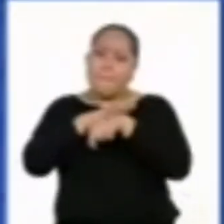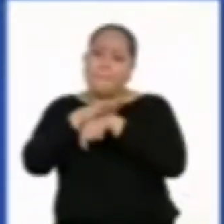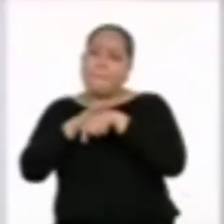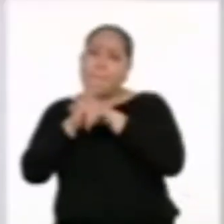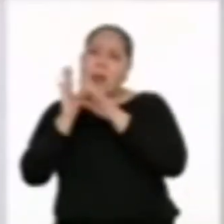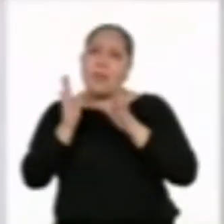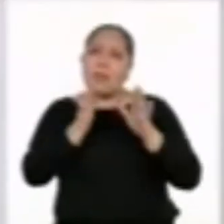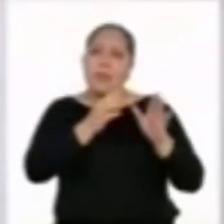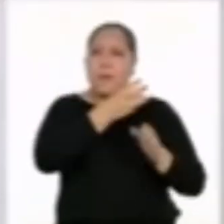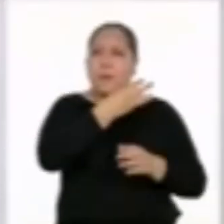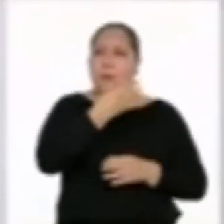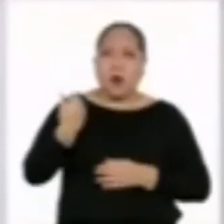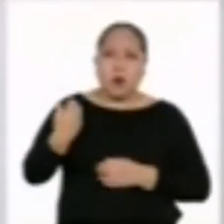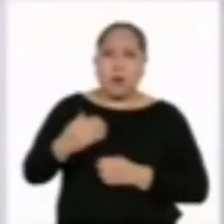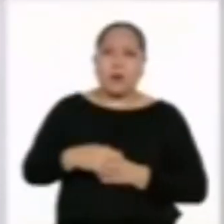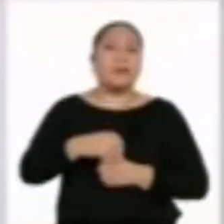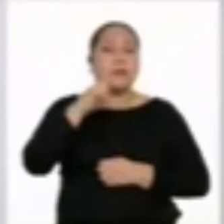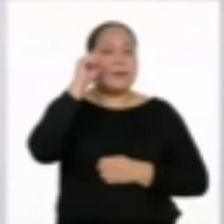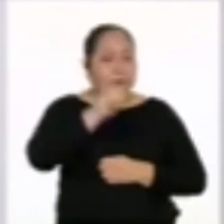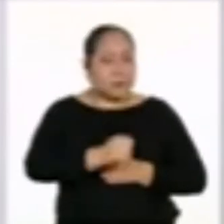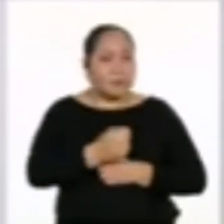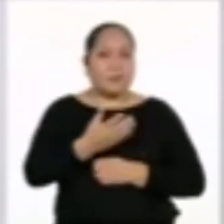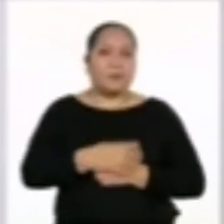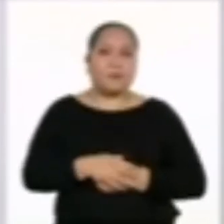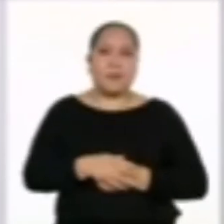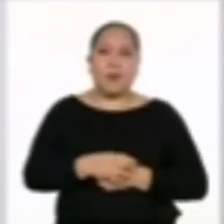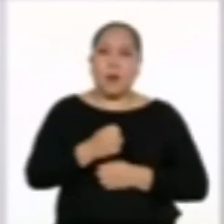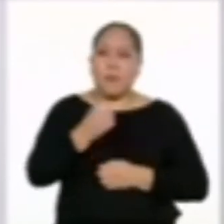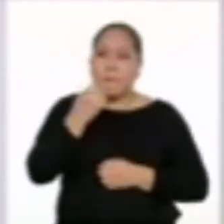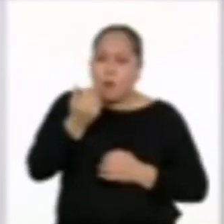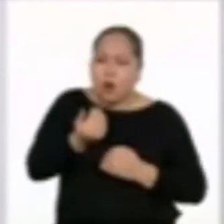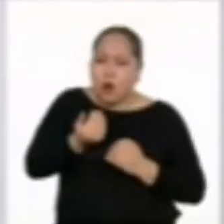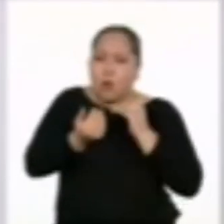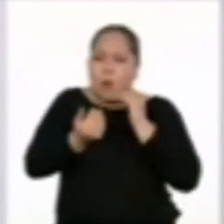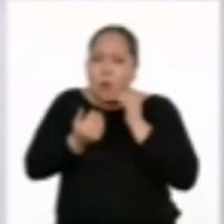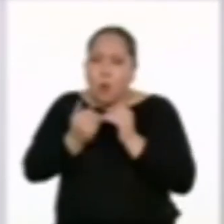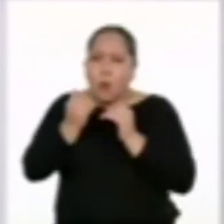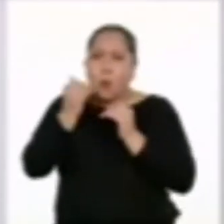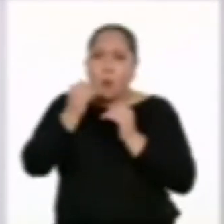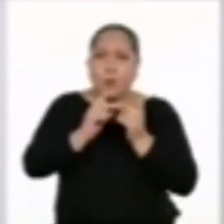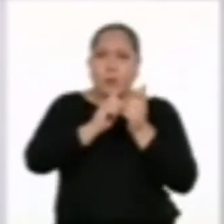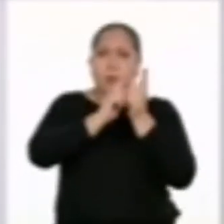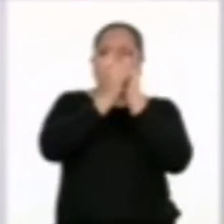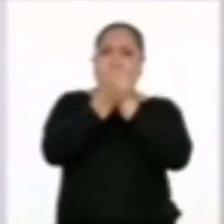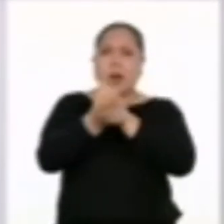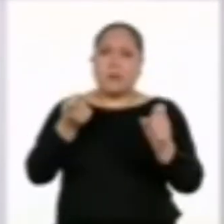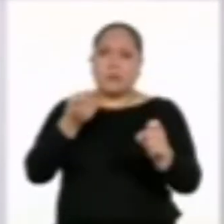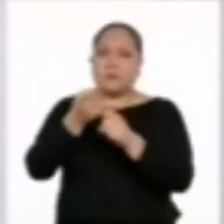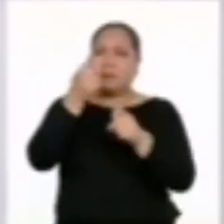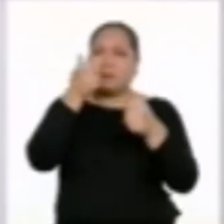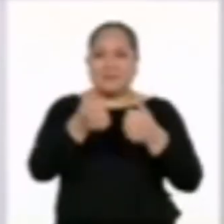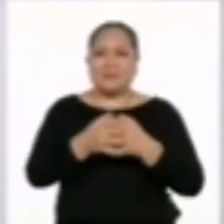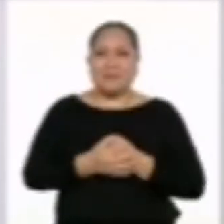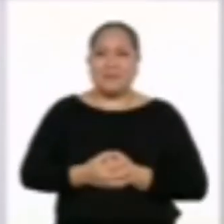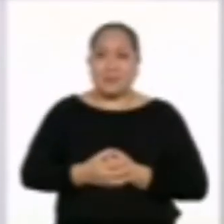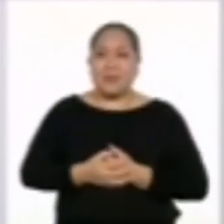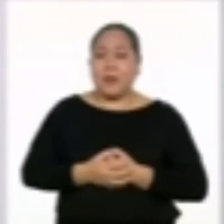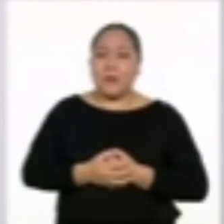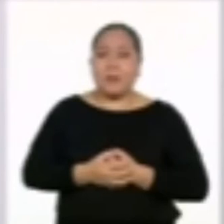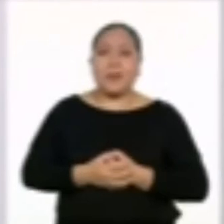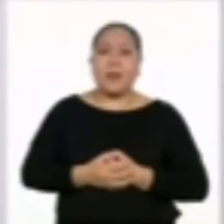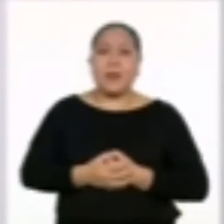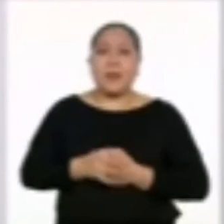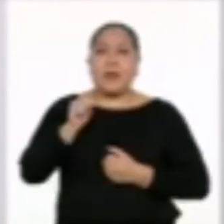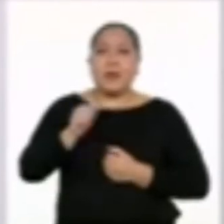mejora? Así es, Jefferson. Pequeñas acciones pueden tener un gran impacto. Un plan de